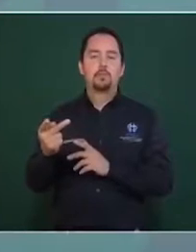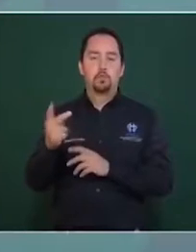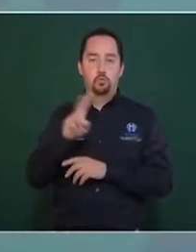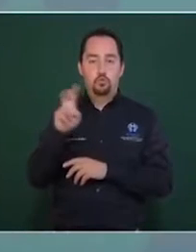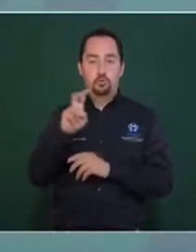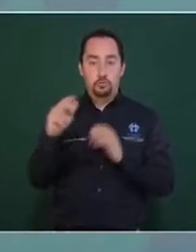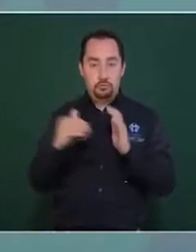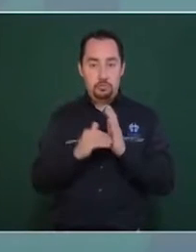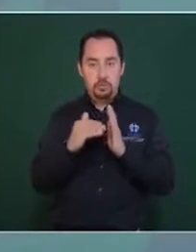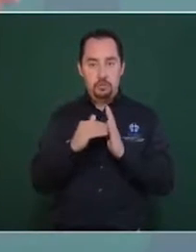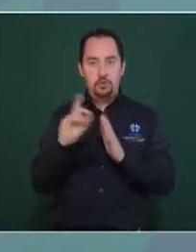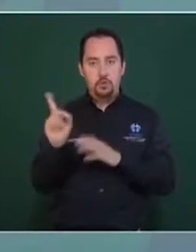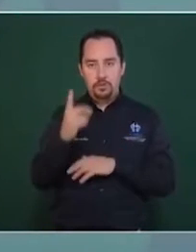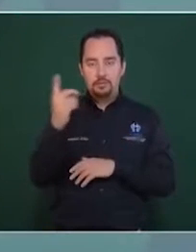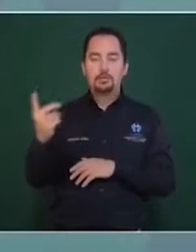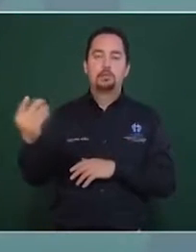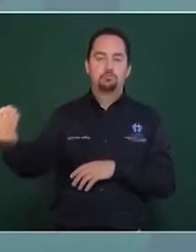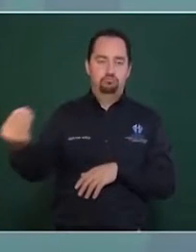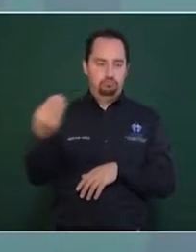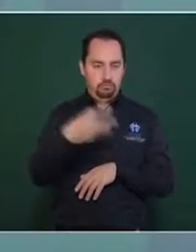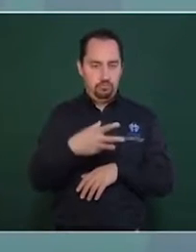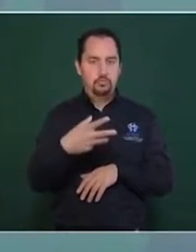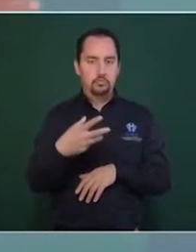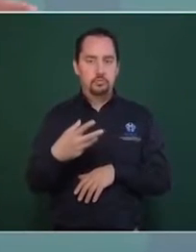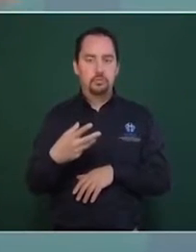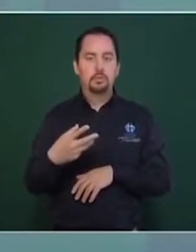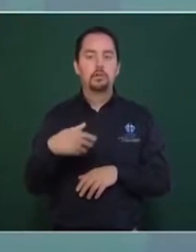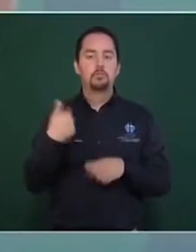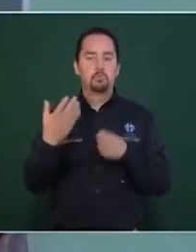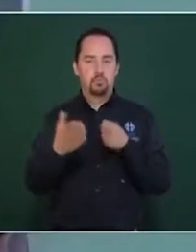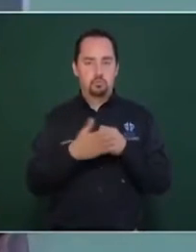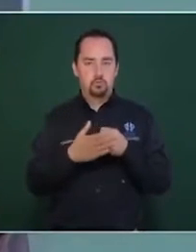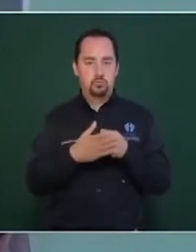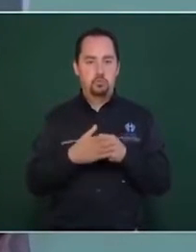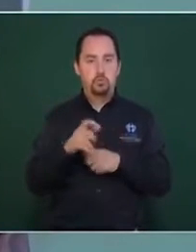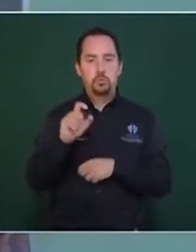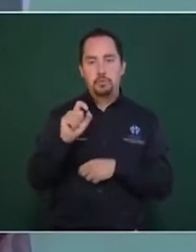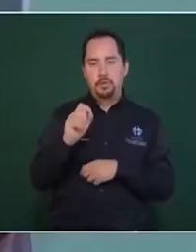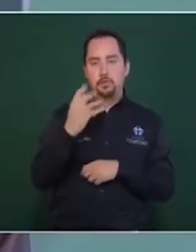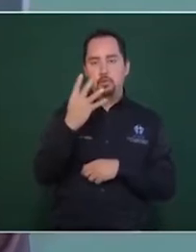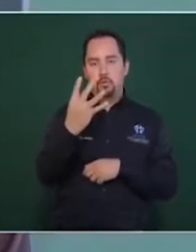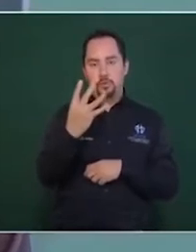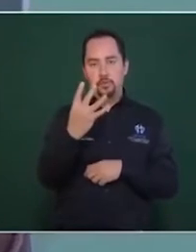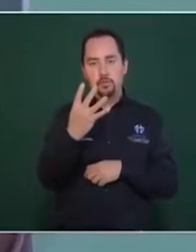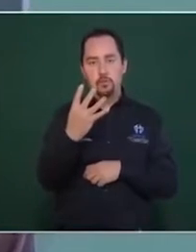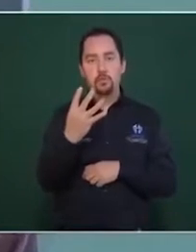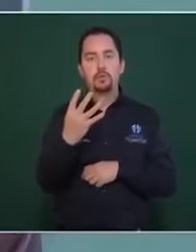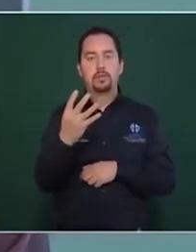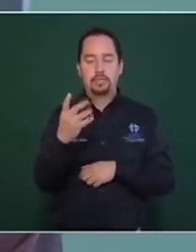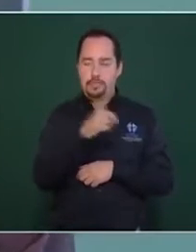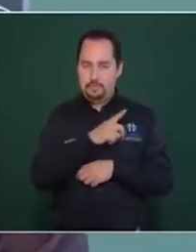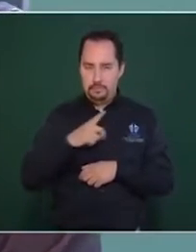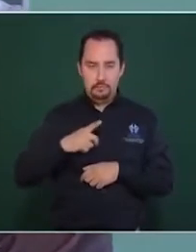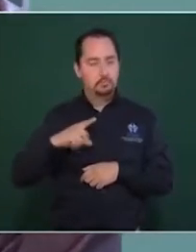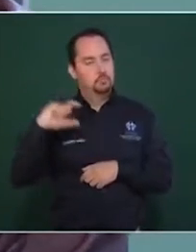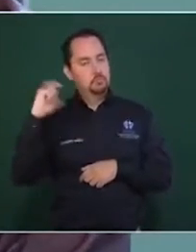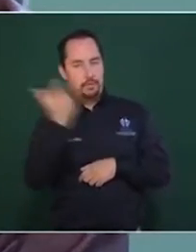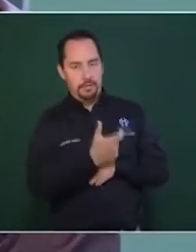ya entregó $50 millones y va a entregar antes del 24 los $200 millones y de